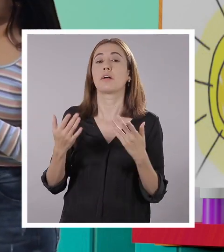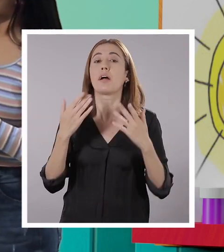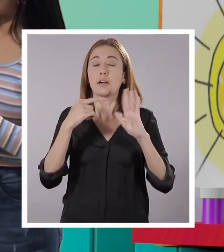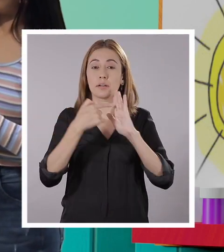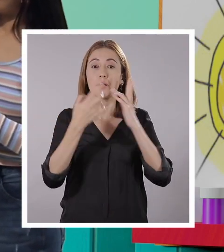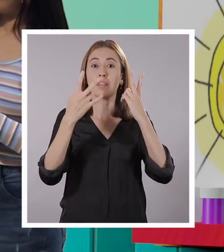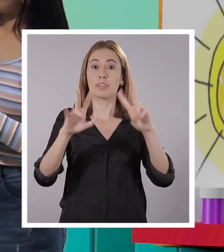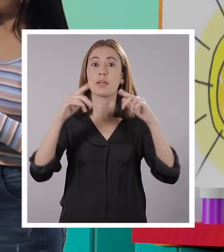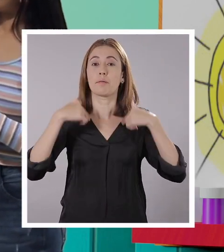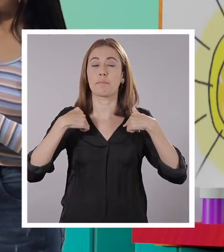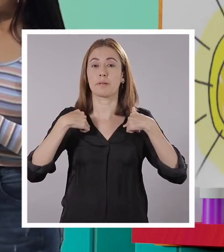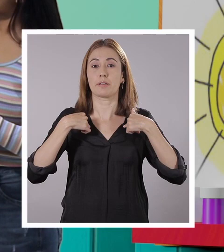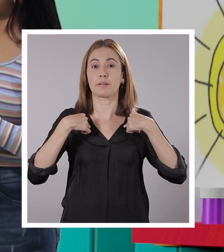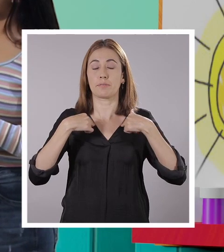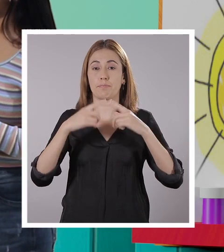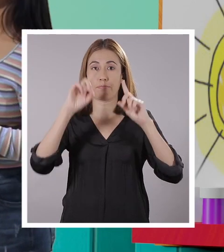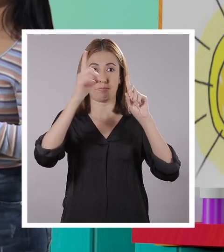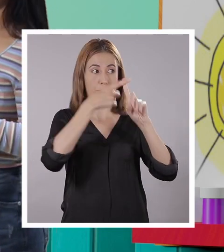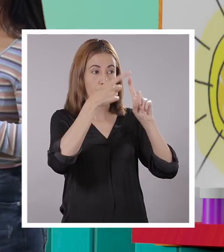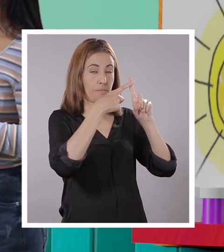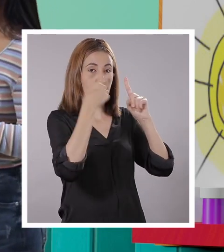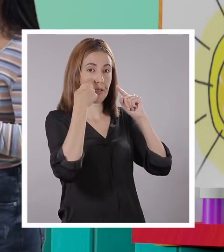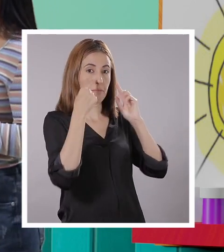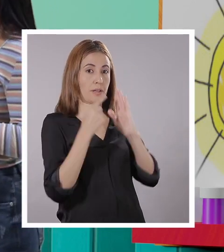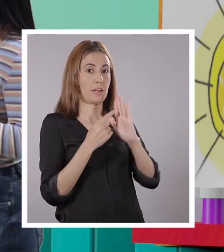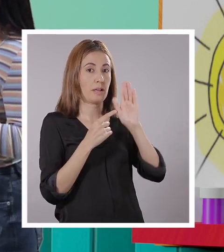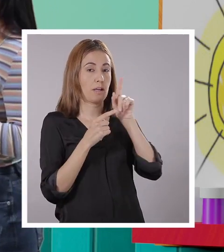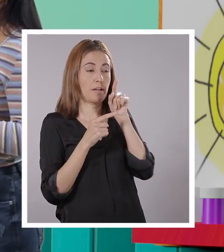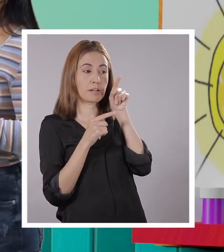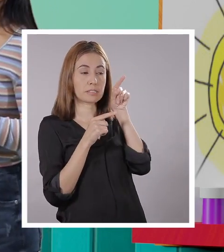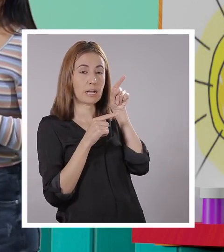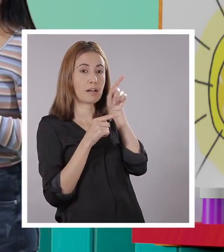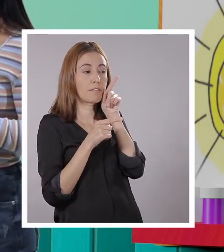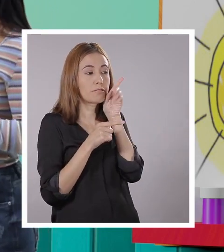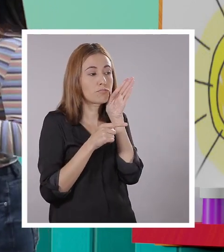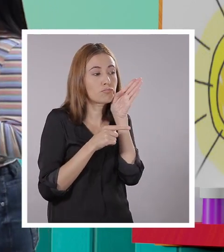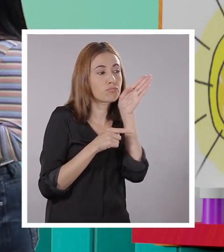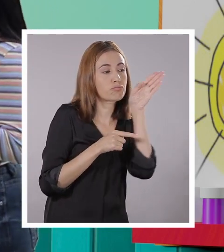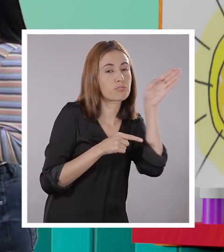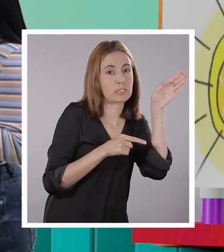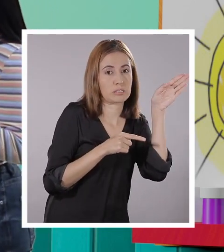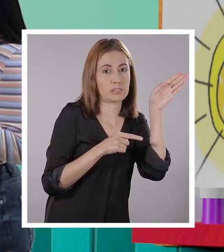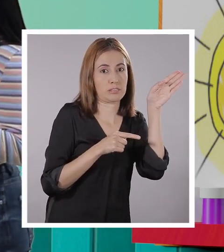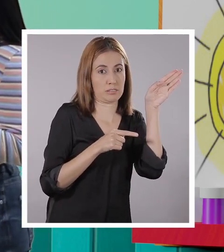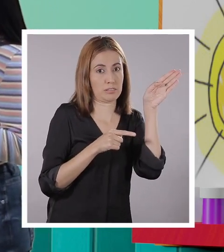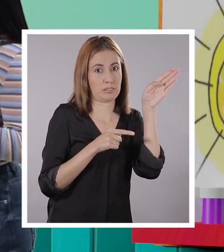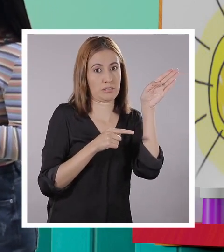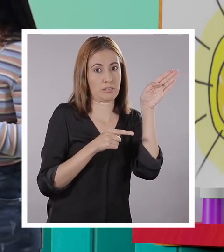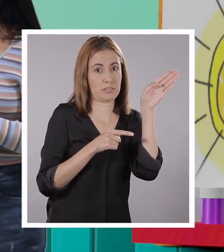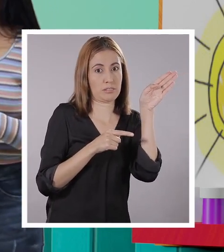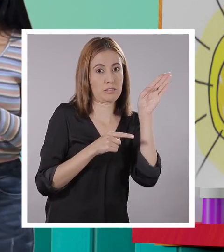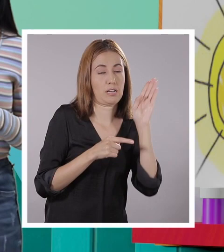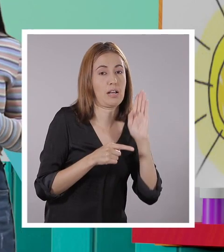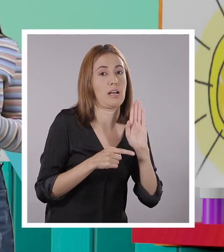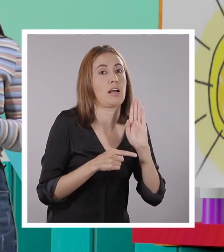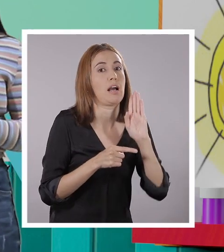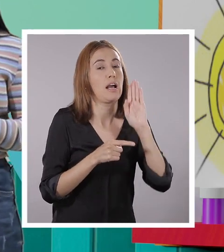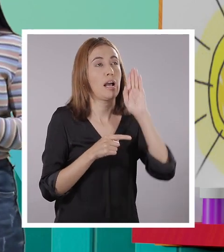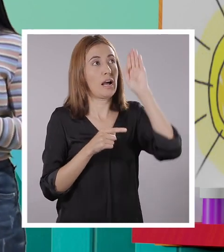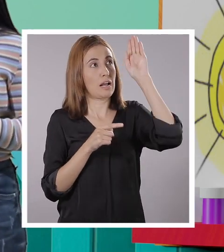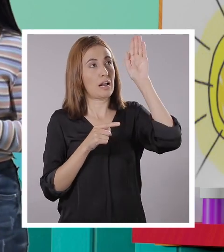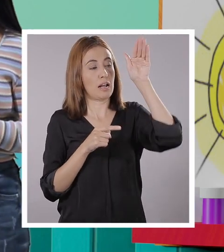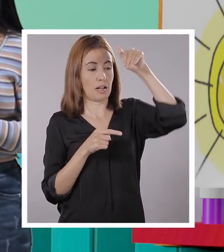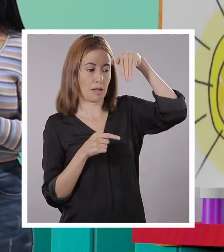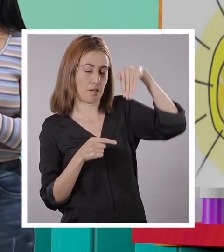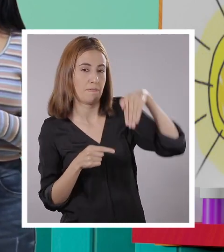con las flechas hacia qué dirección debemos seguir. Así que vamos a ver, primer ejercicio. Dice, la flecha hacia un lado. Hacia un